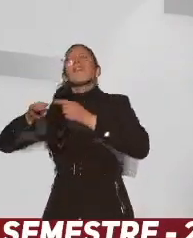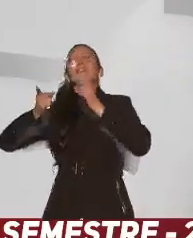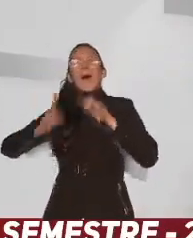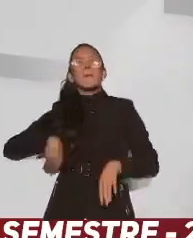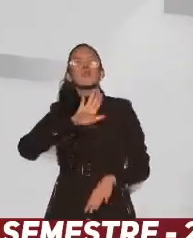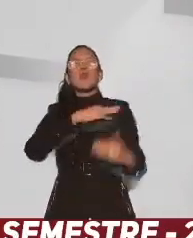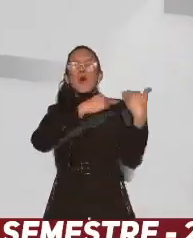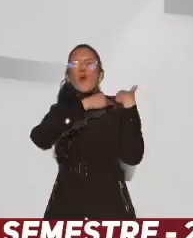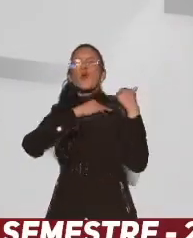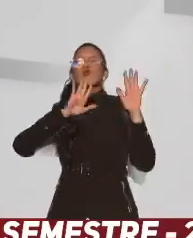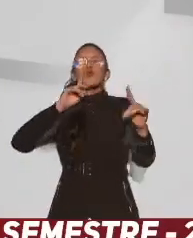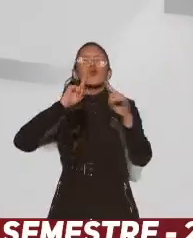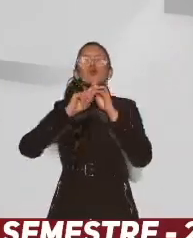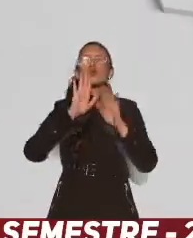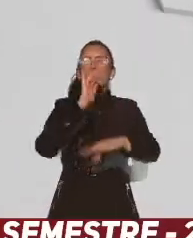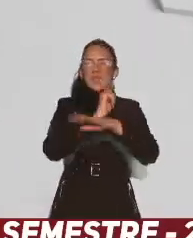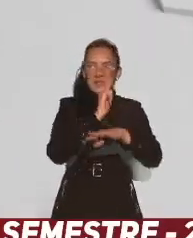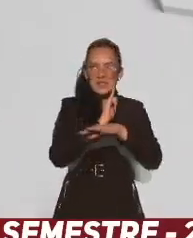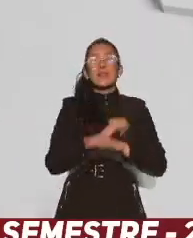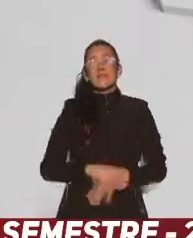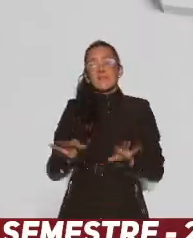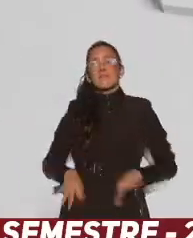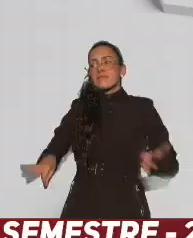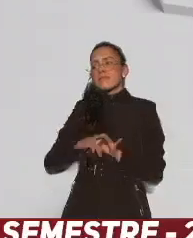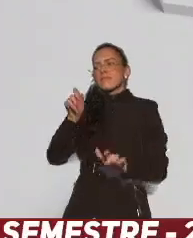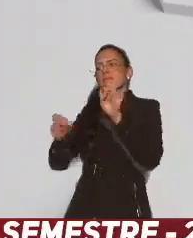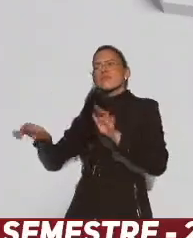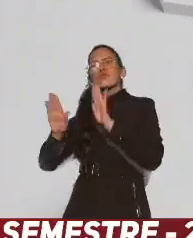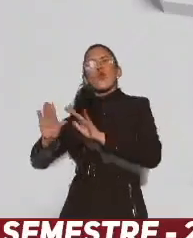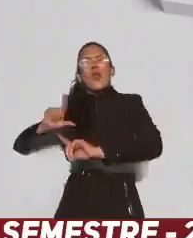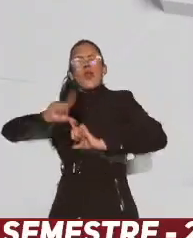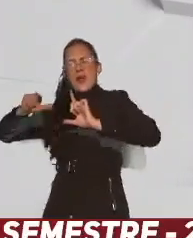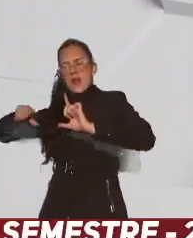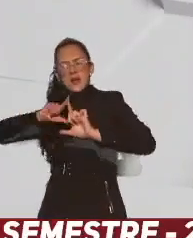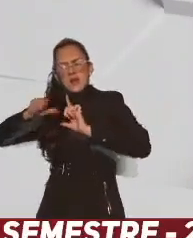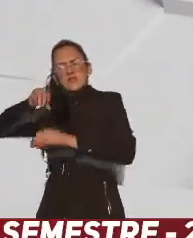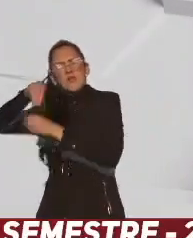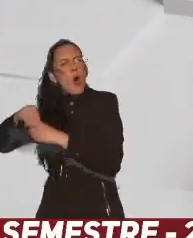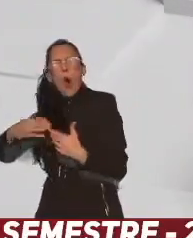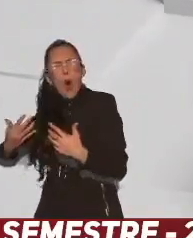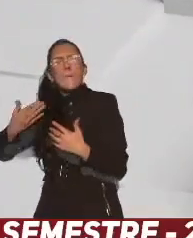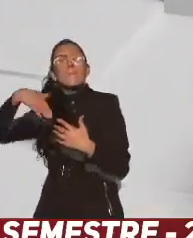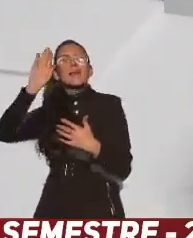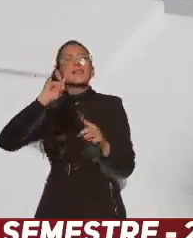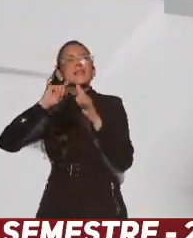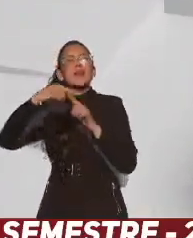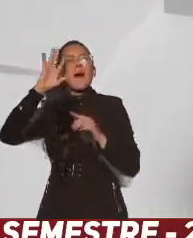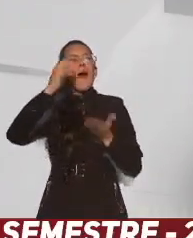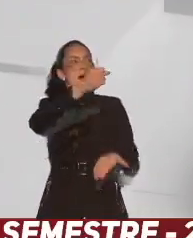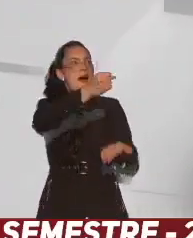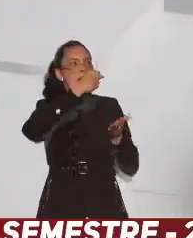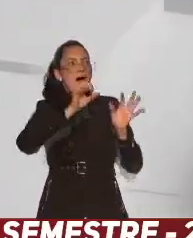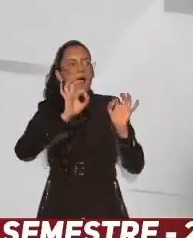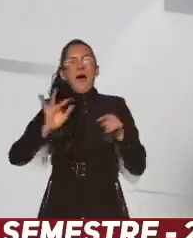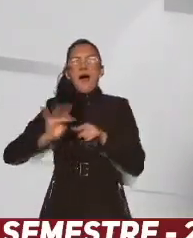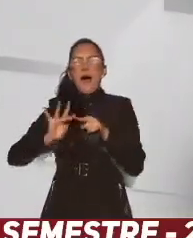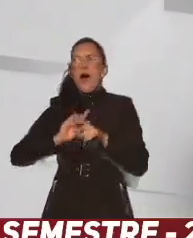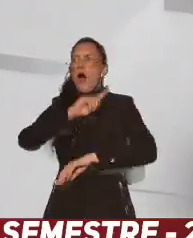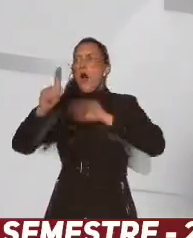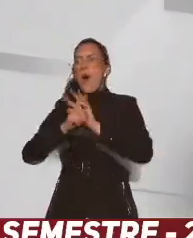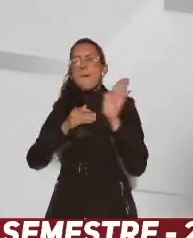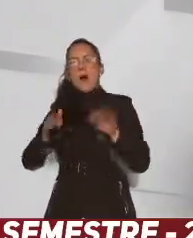liderazgo e intención se basa en supervisar la administración de recursos, ejecutar planes y órdenes y generar